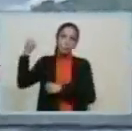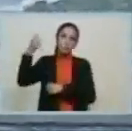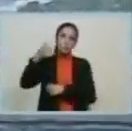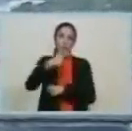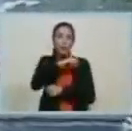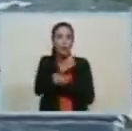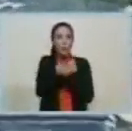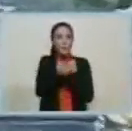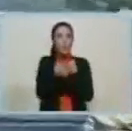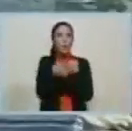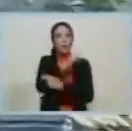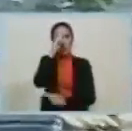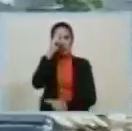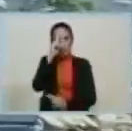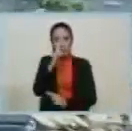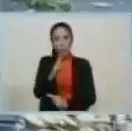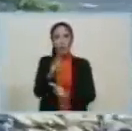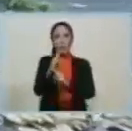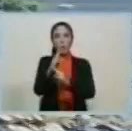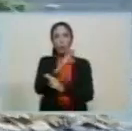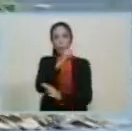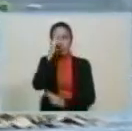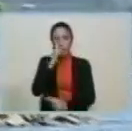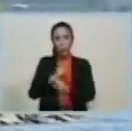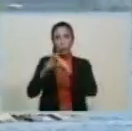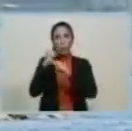amor al pueblo de Carabobo.